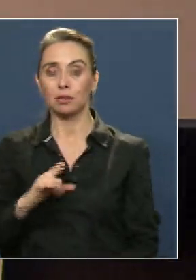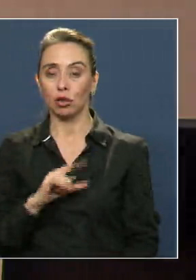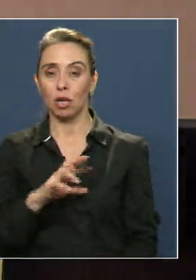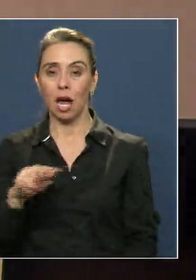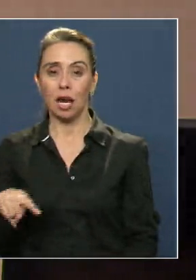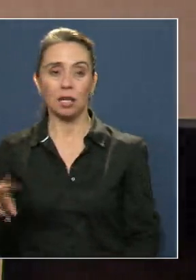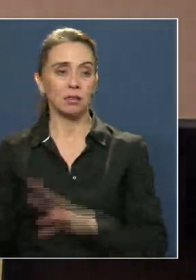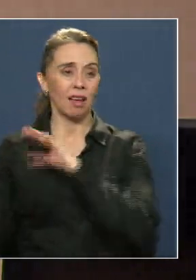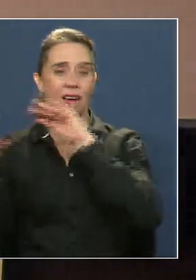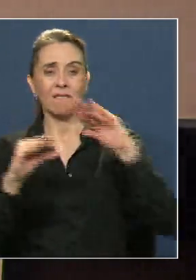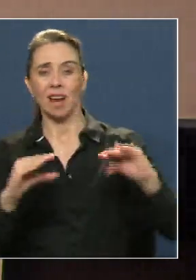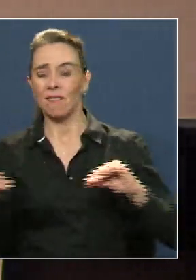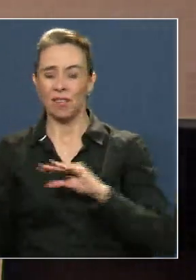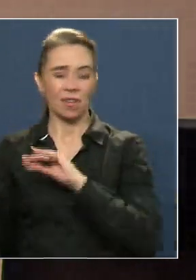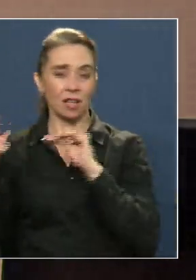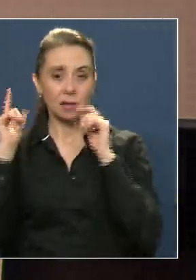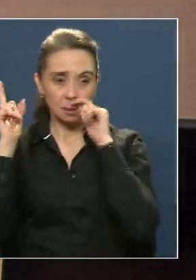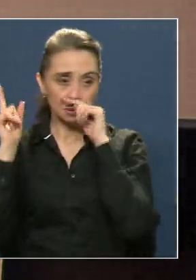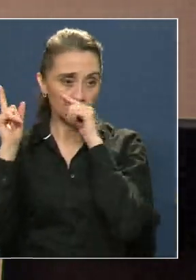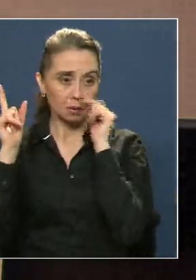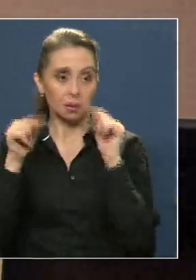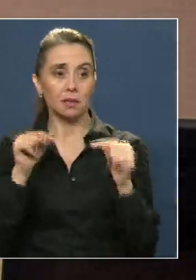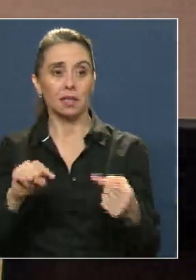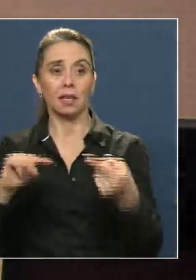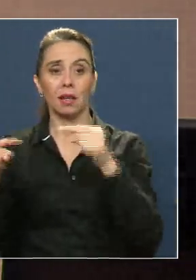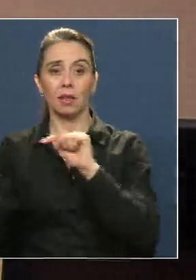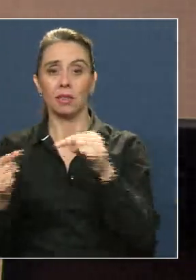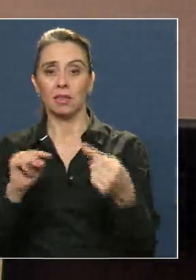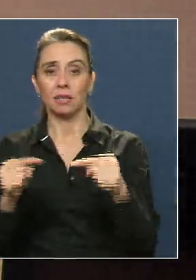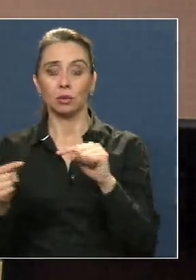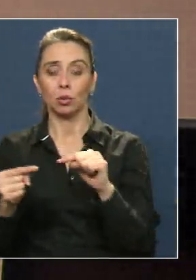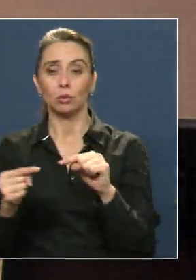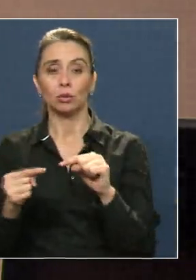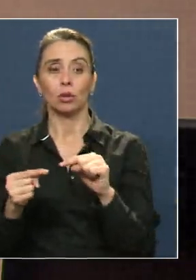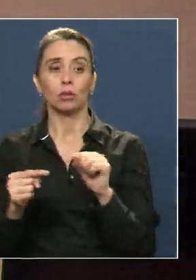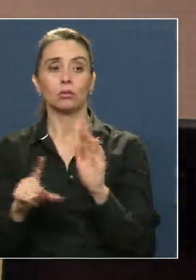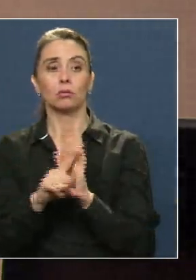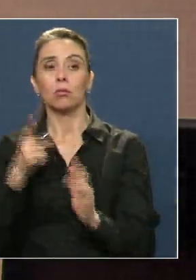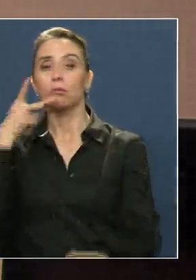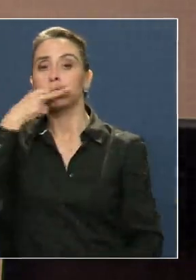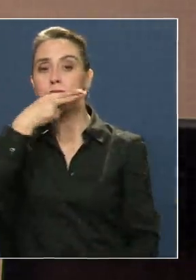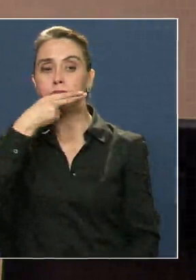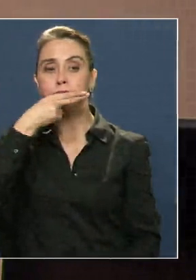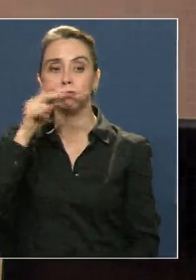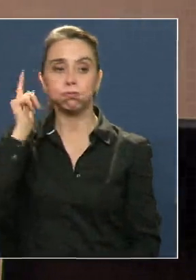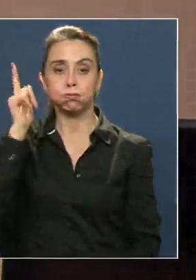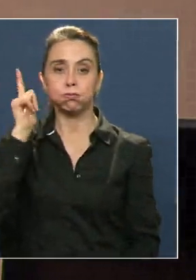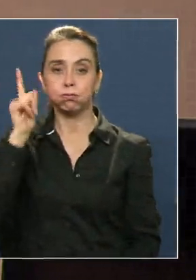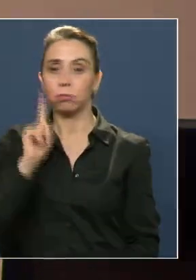Acá hay una discusión jurídica.